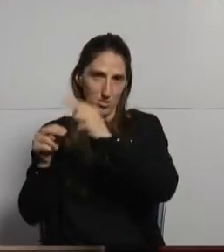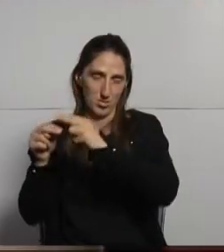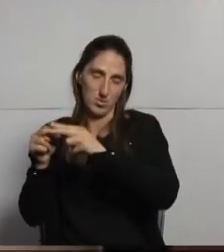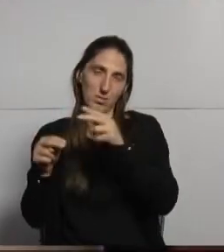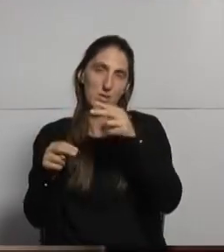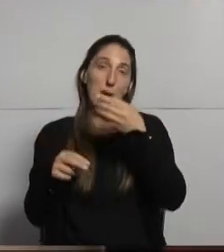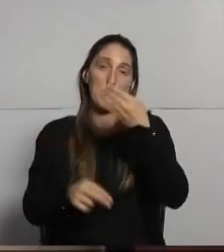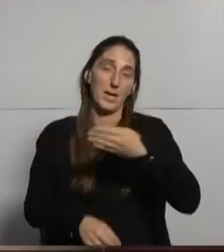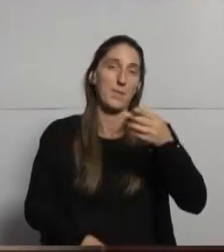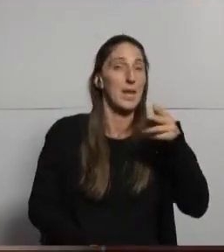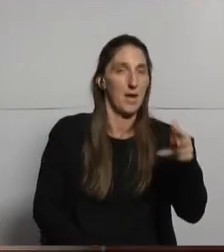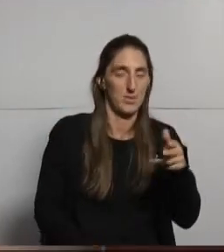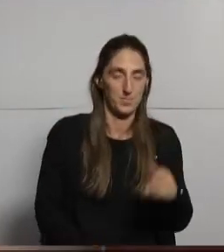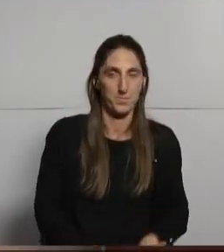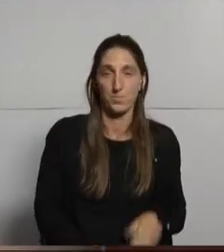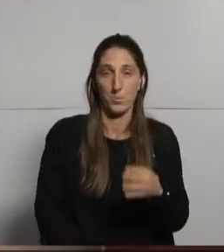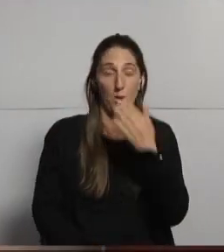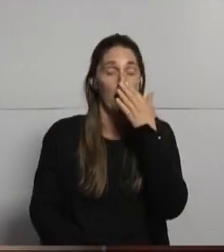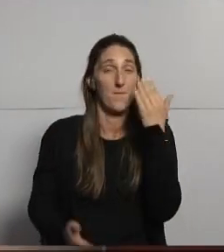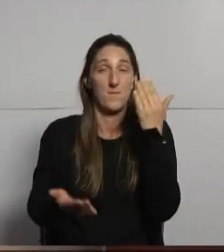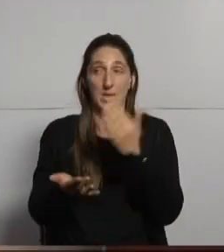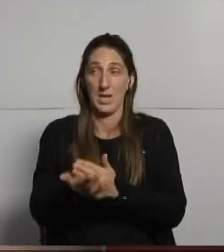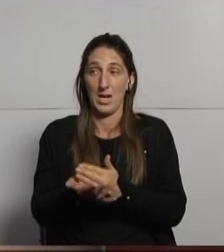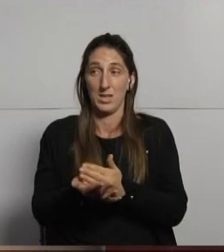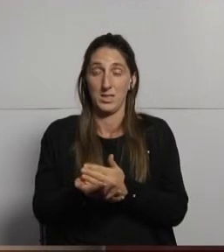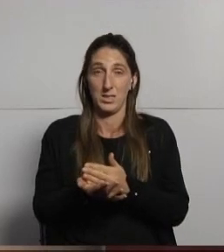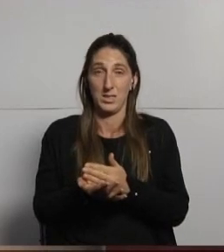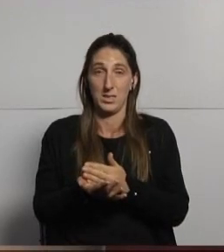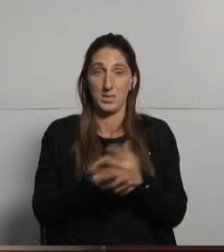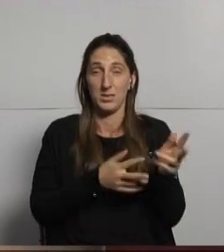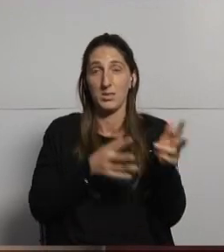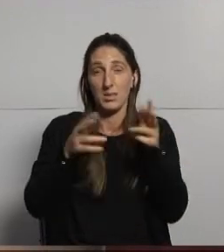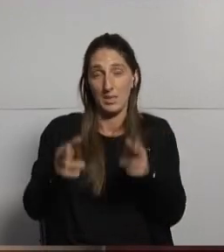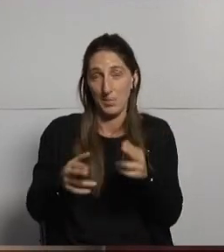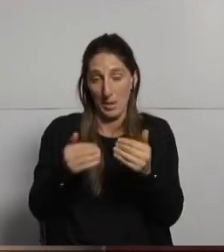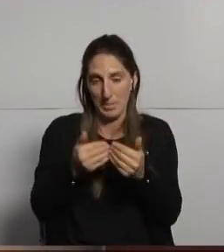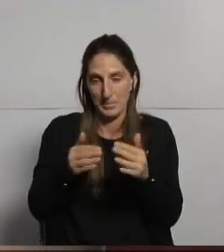Benjamín y a Ever. Hemos llegado al final del tramo